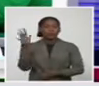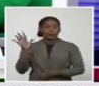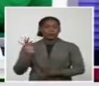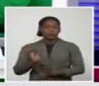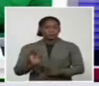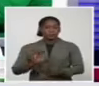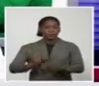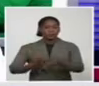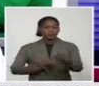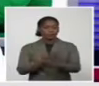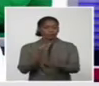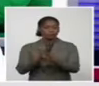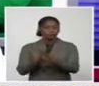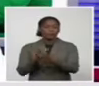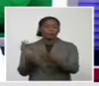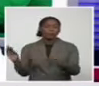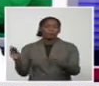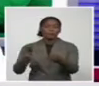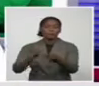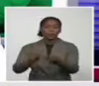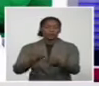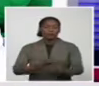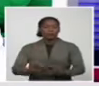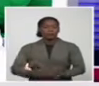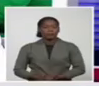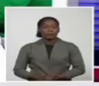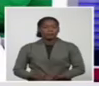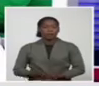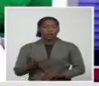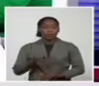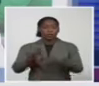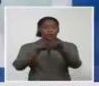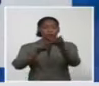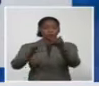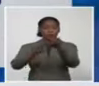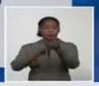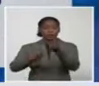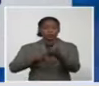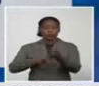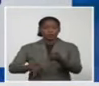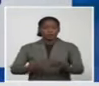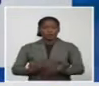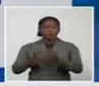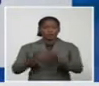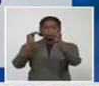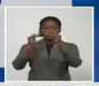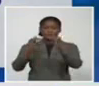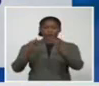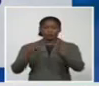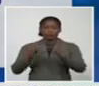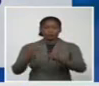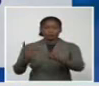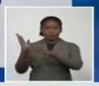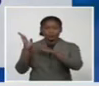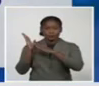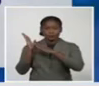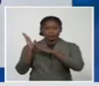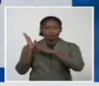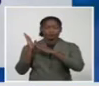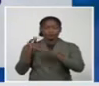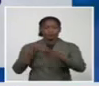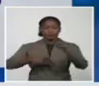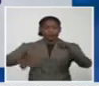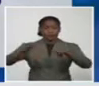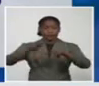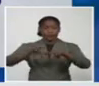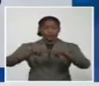enfermedad. Por provincias, los 1.008 casos diagnosticados. La Habana con la